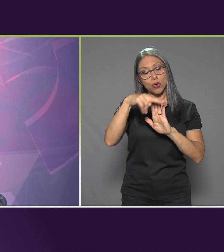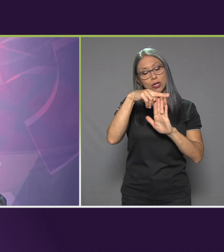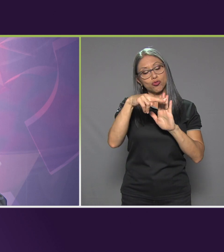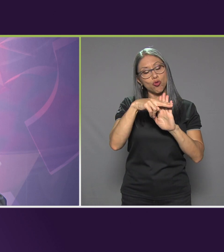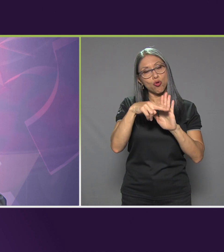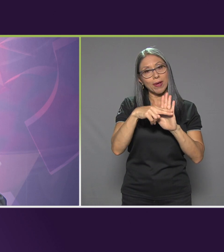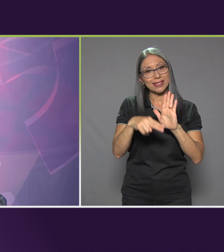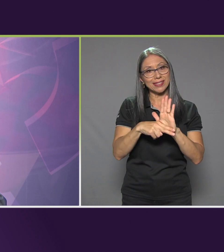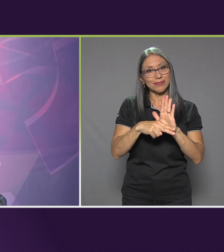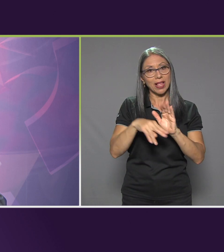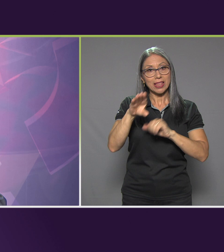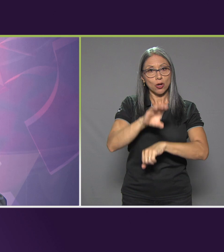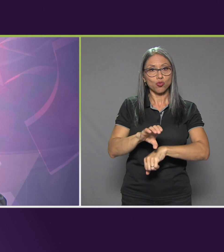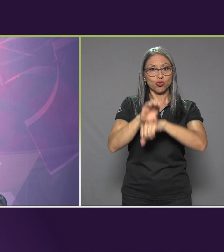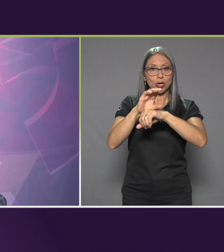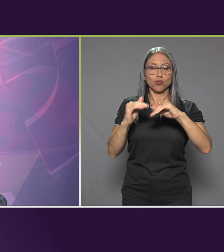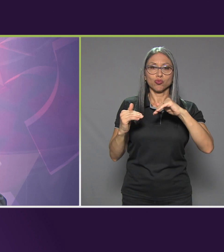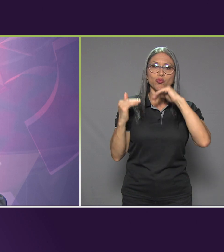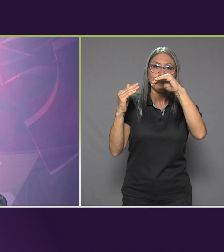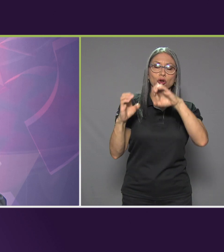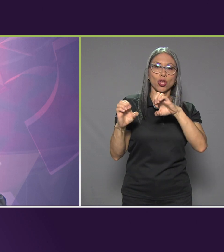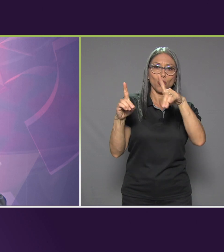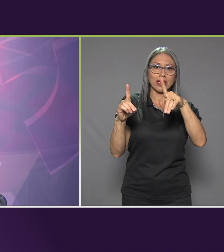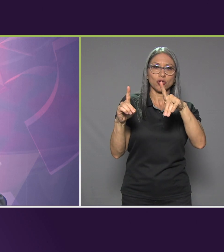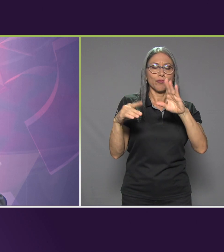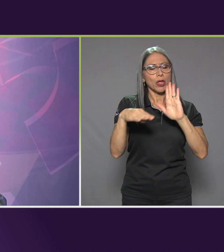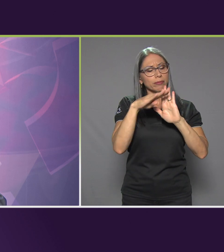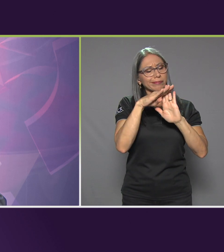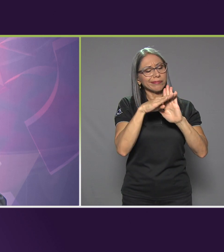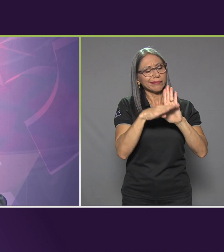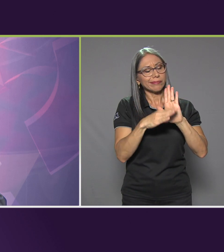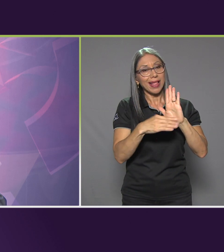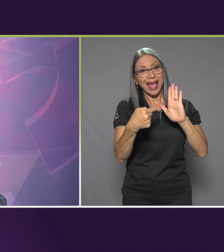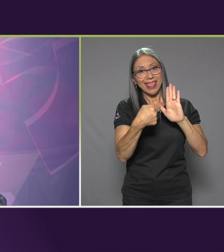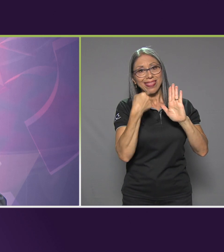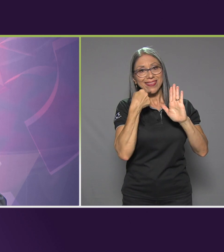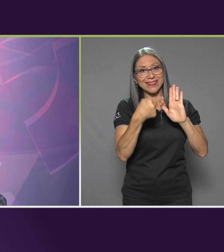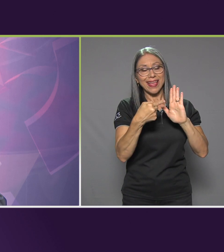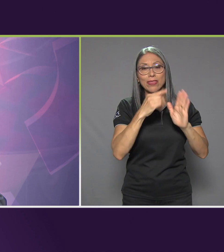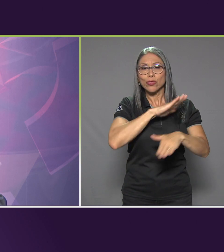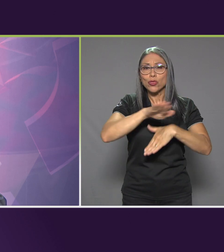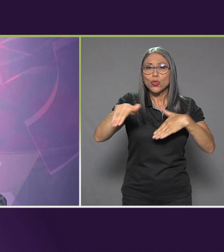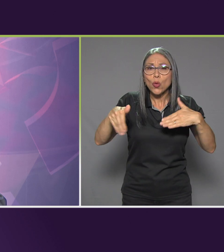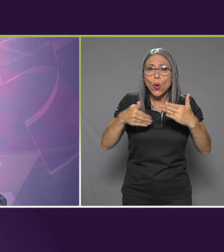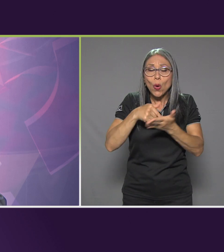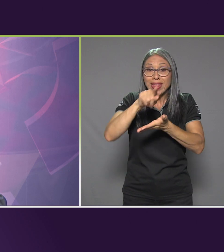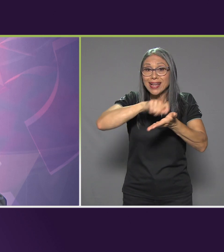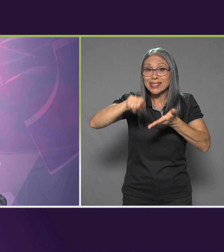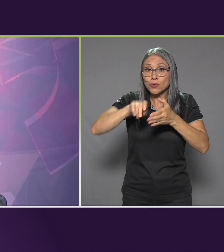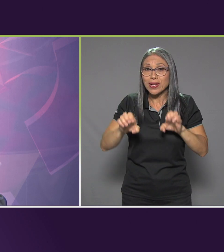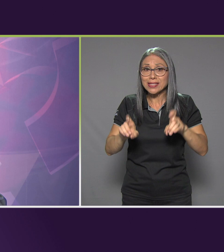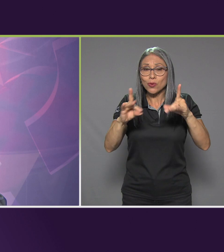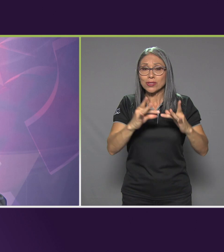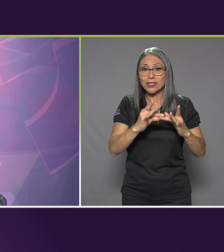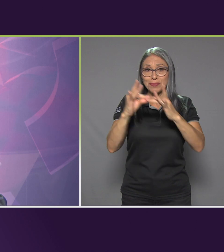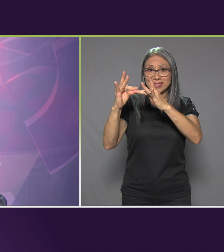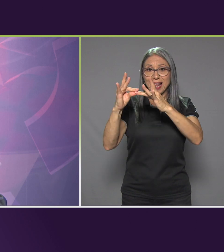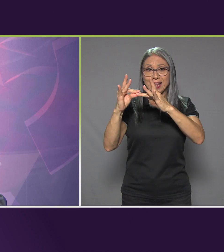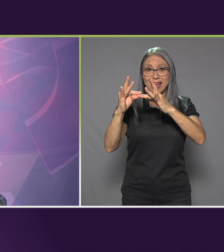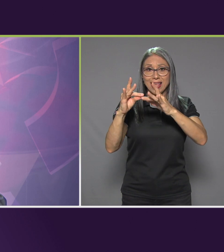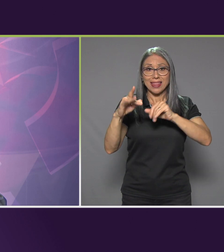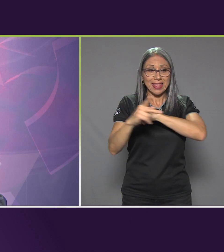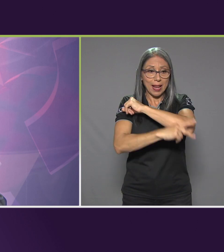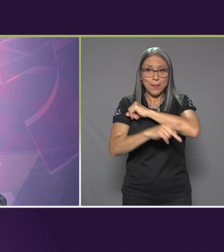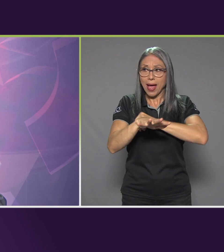unas normas, ¿verdad?, del Consejo Superior de Educación, donde decía que todas las escuelas de educación especial del país deben